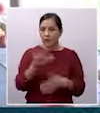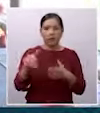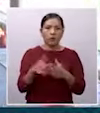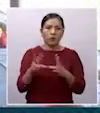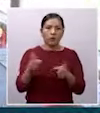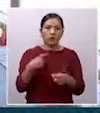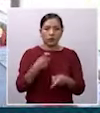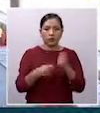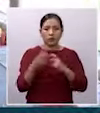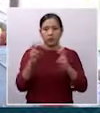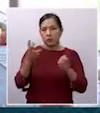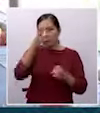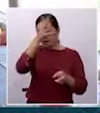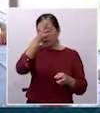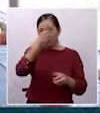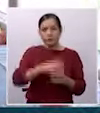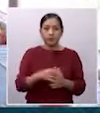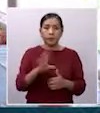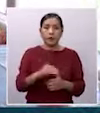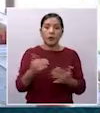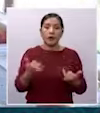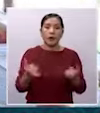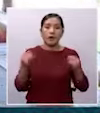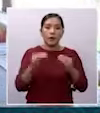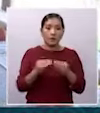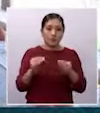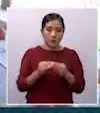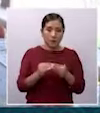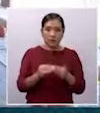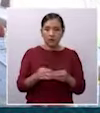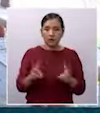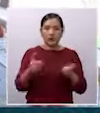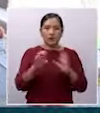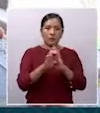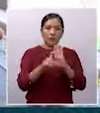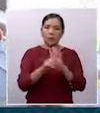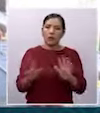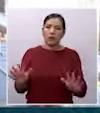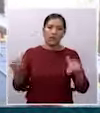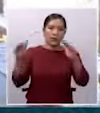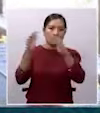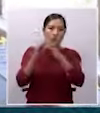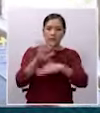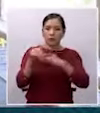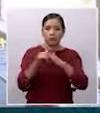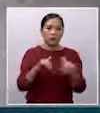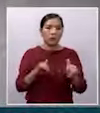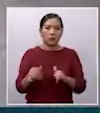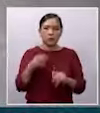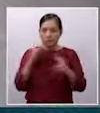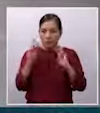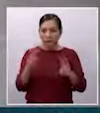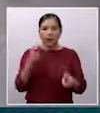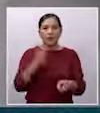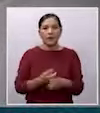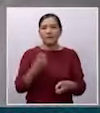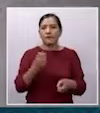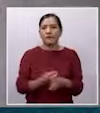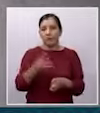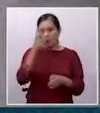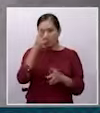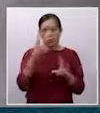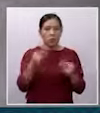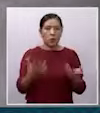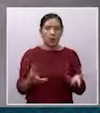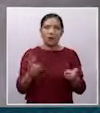a la comercialización de pollo, ¿no? Entonces, en La Paz estamos sufriendo las inclemencias, bastante complicado la